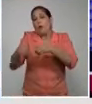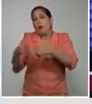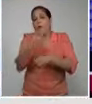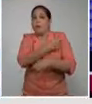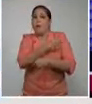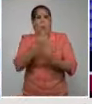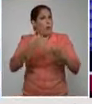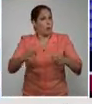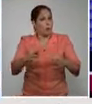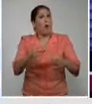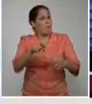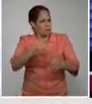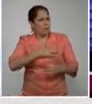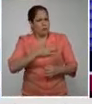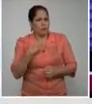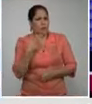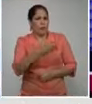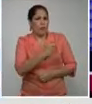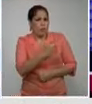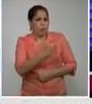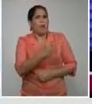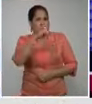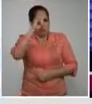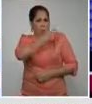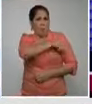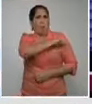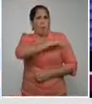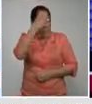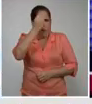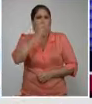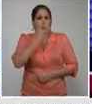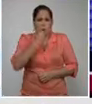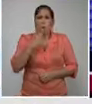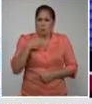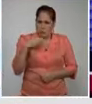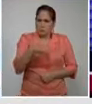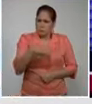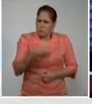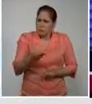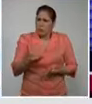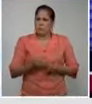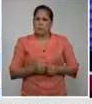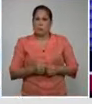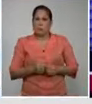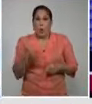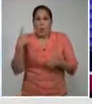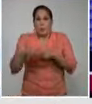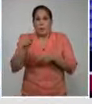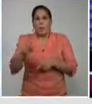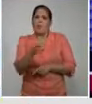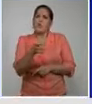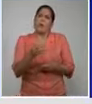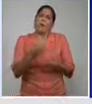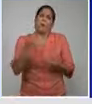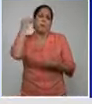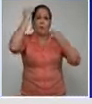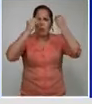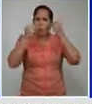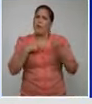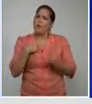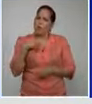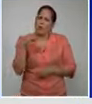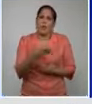no nos faltaron candidatos, no nos faltaron personas que dijeran: yo también quiero estar. Por el contrario, muchos otros municipios de la capital también querían